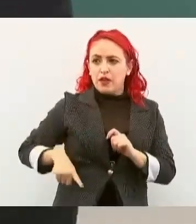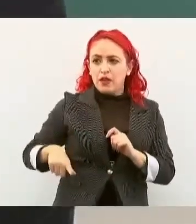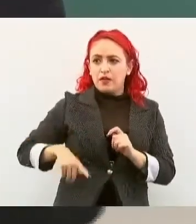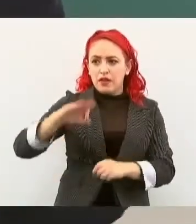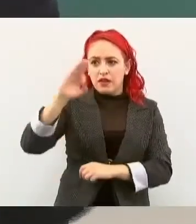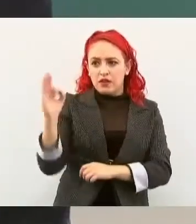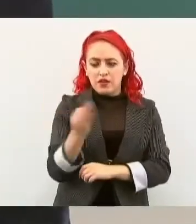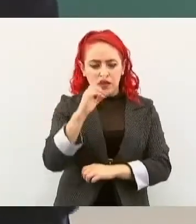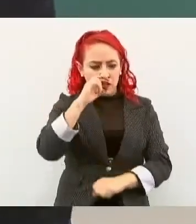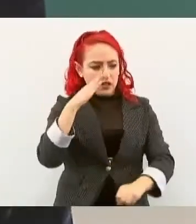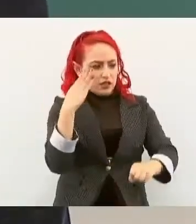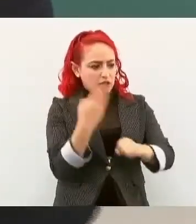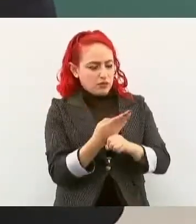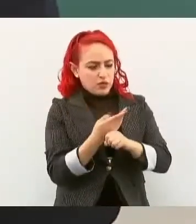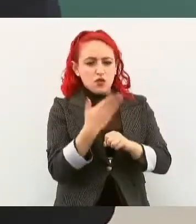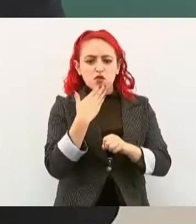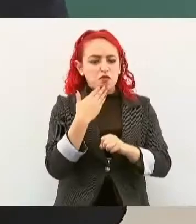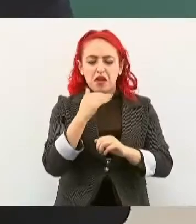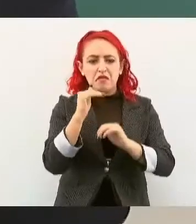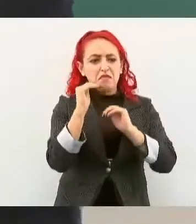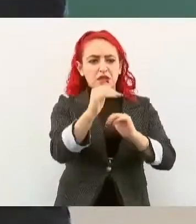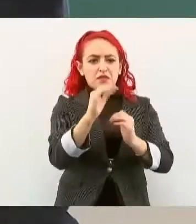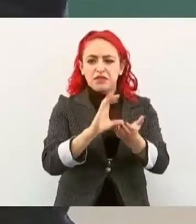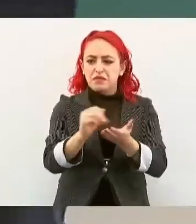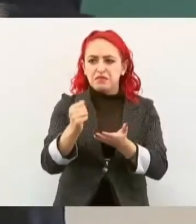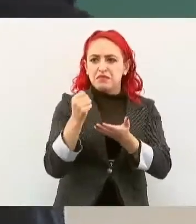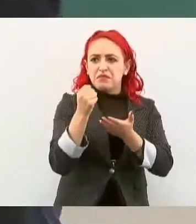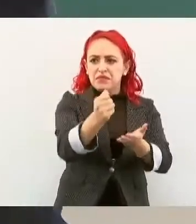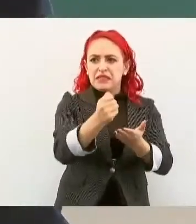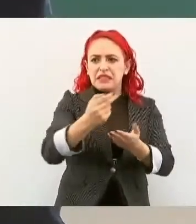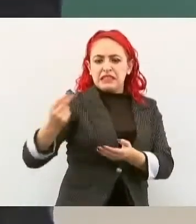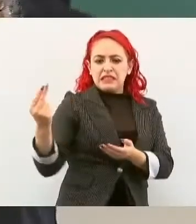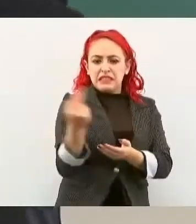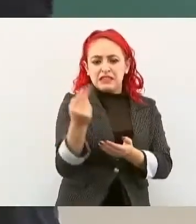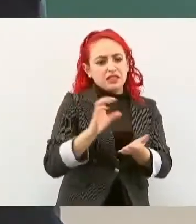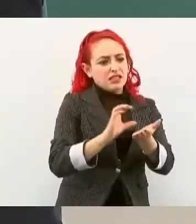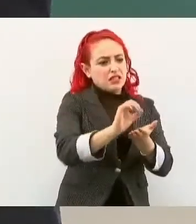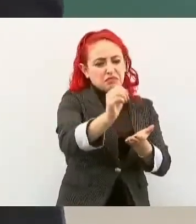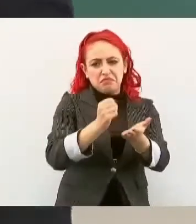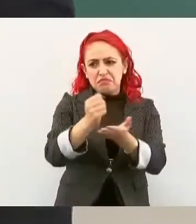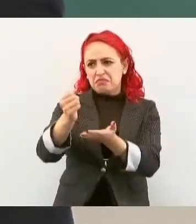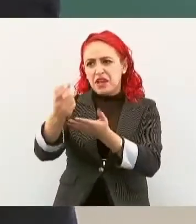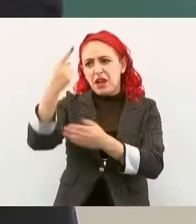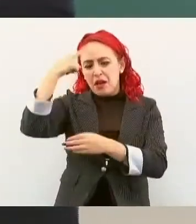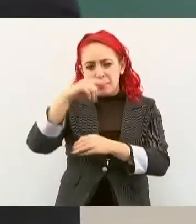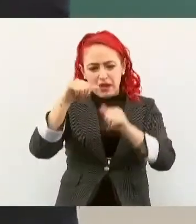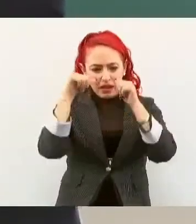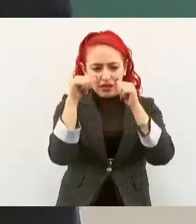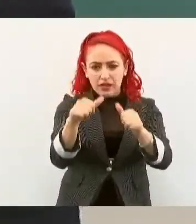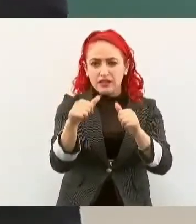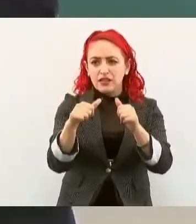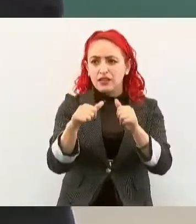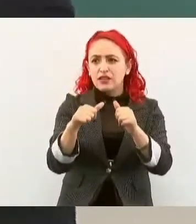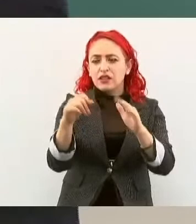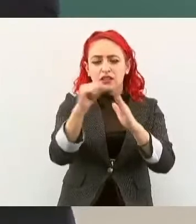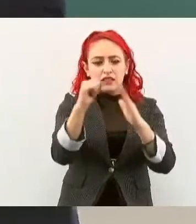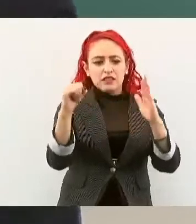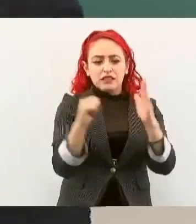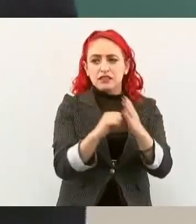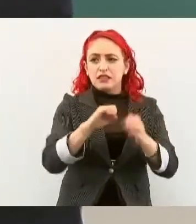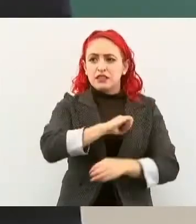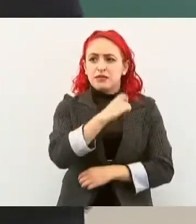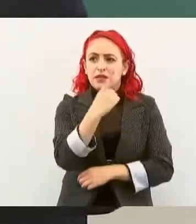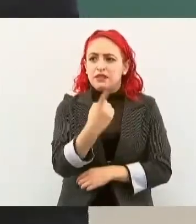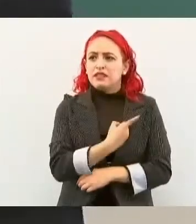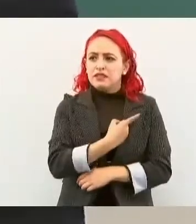haber límite de presupuesto. Es lo que se necesite para tener un sistema de